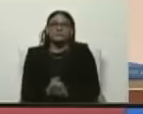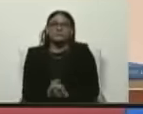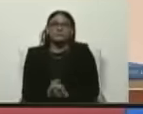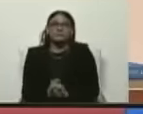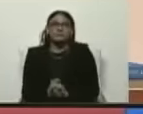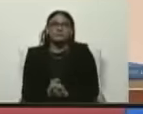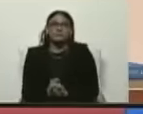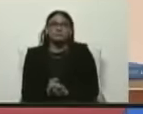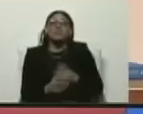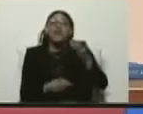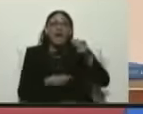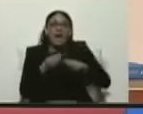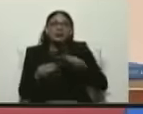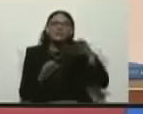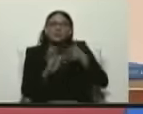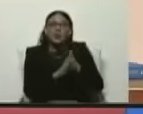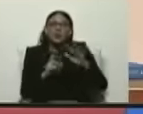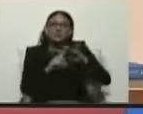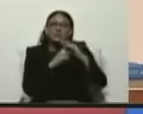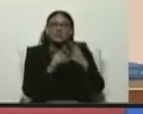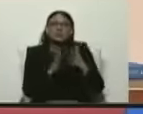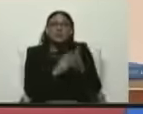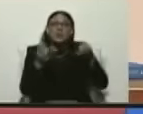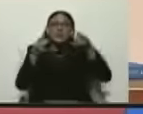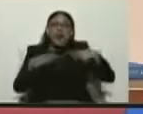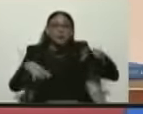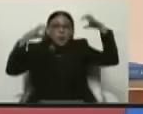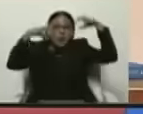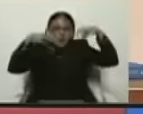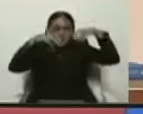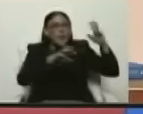uno de esos eventos lamentables, pues, de la naturaleza.